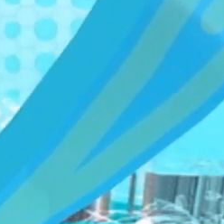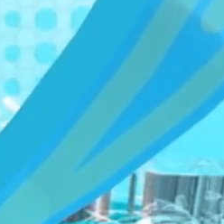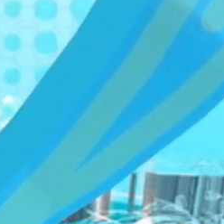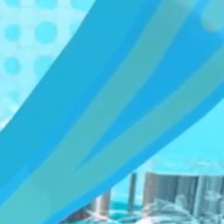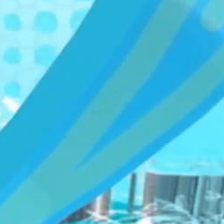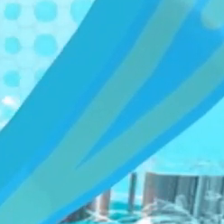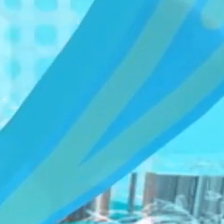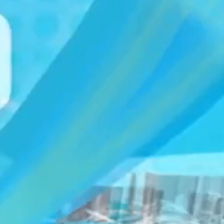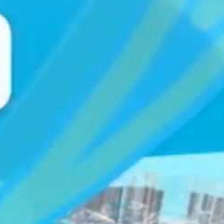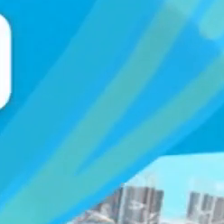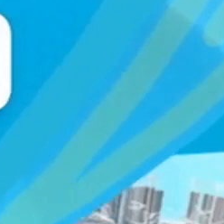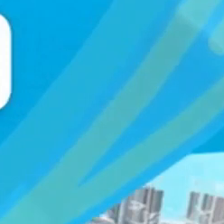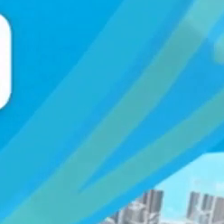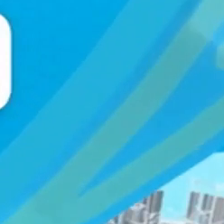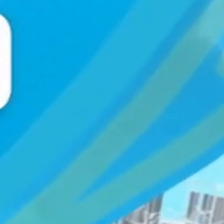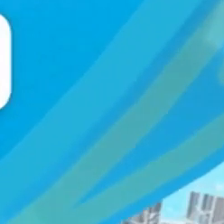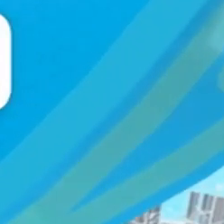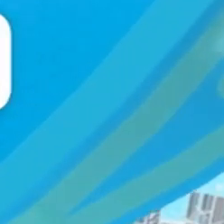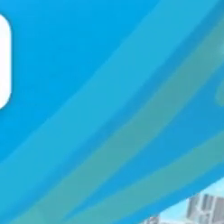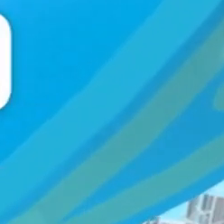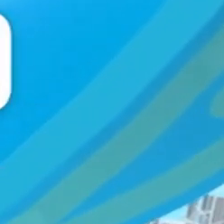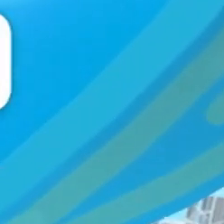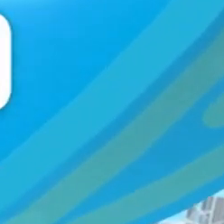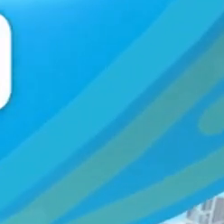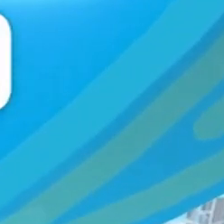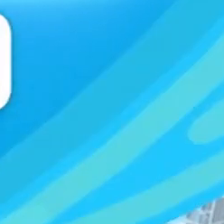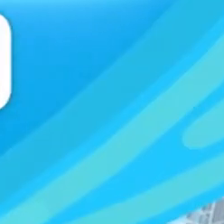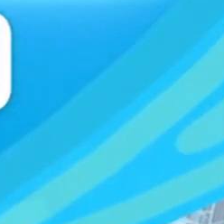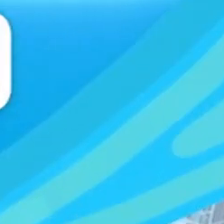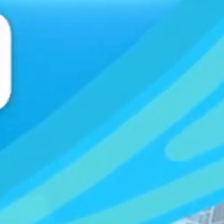Banco Popular presenta El Tipo de Cambio.